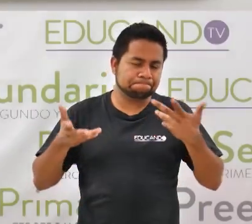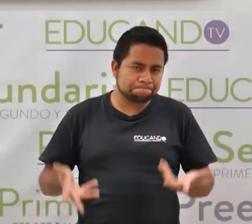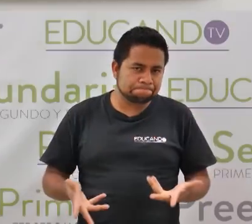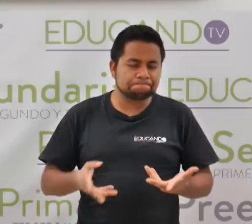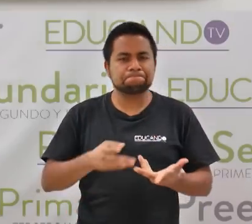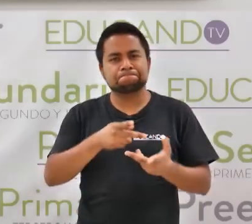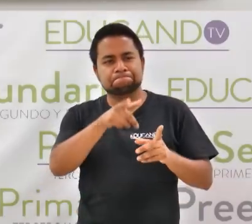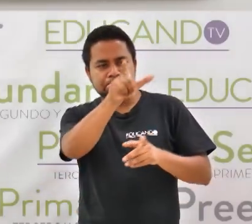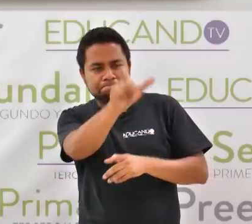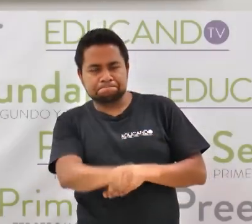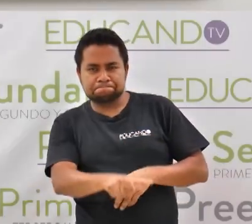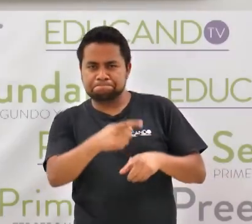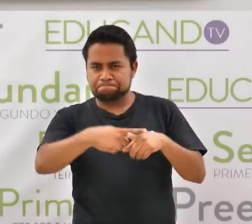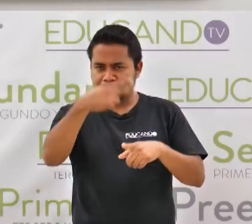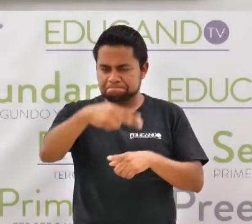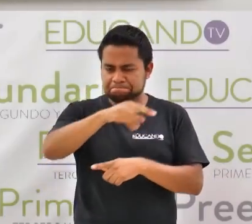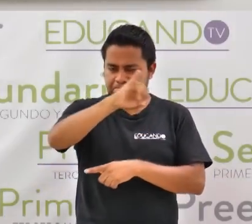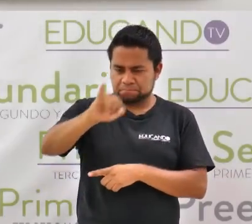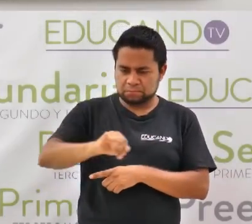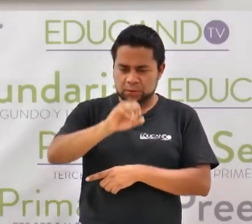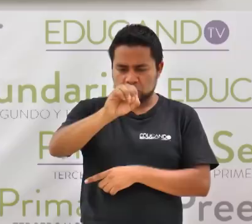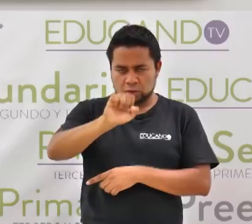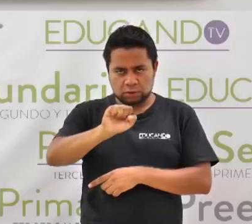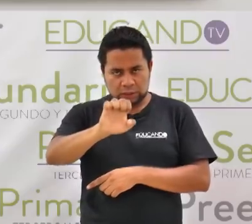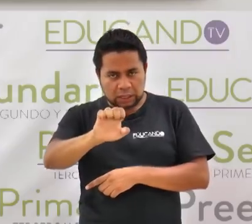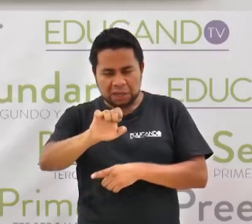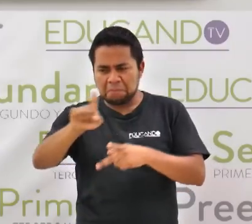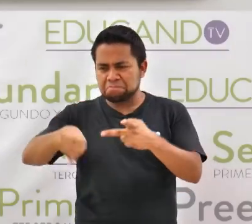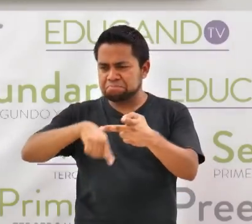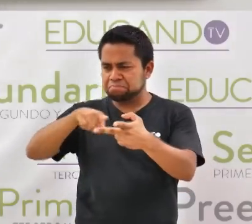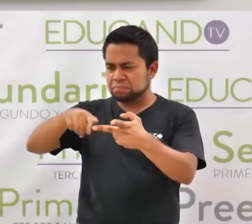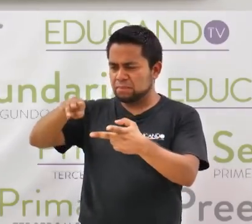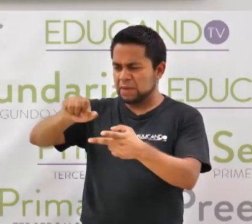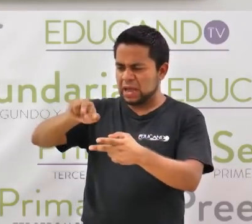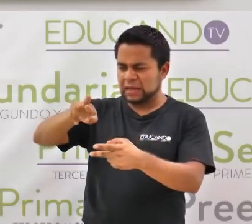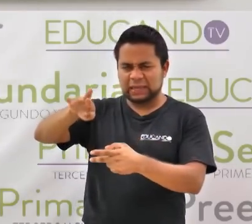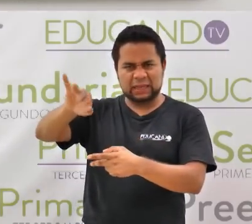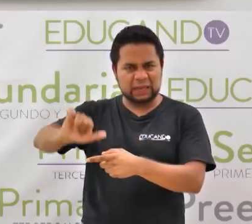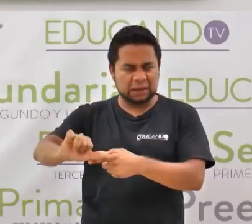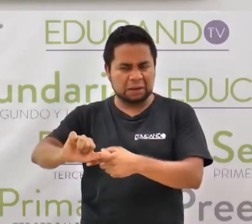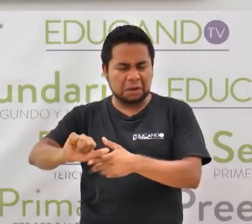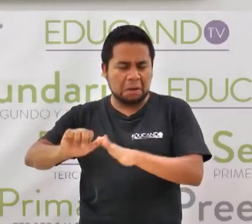José, María. Entonces ustedes van teniendo una idea